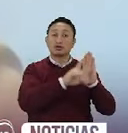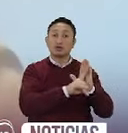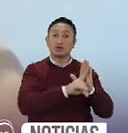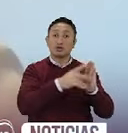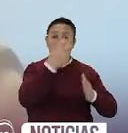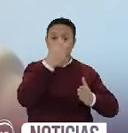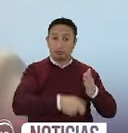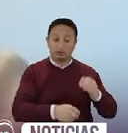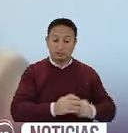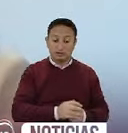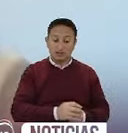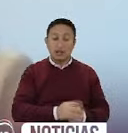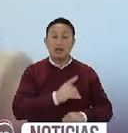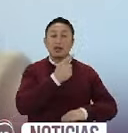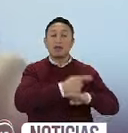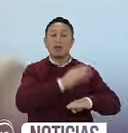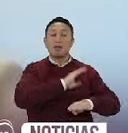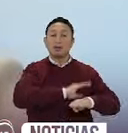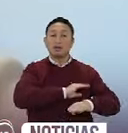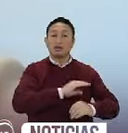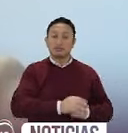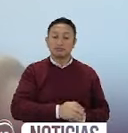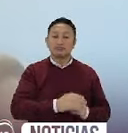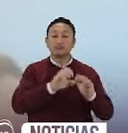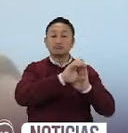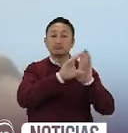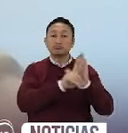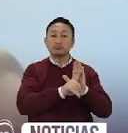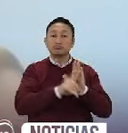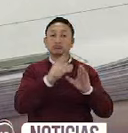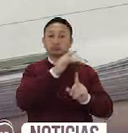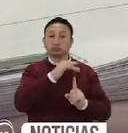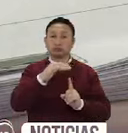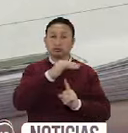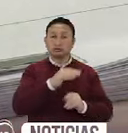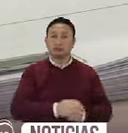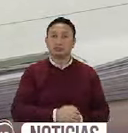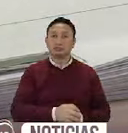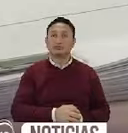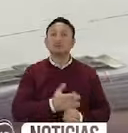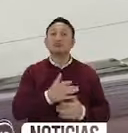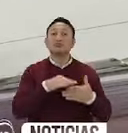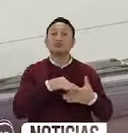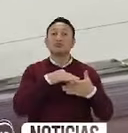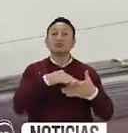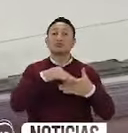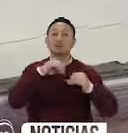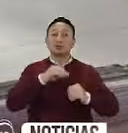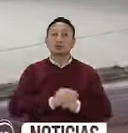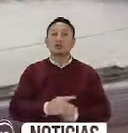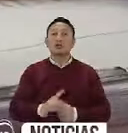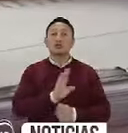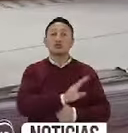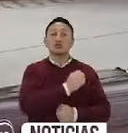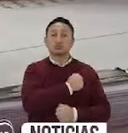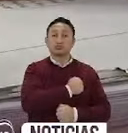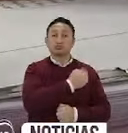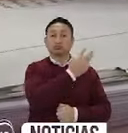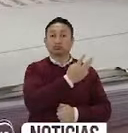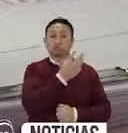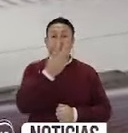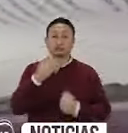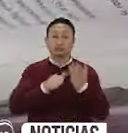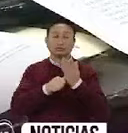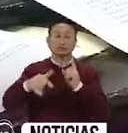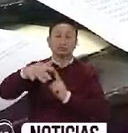Integral Penal, las ordenanzas municipales, el Código Orgánico del Ambiente. La guía estará disponible en la página web y redes sociales del